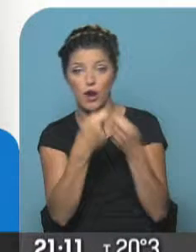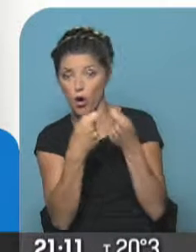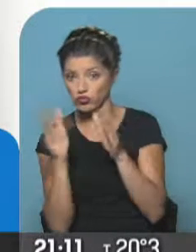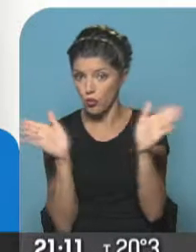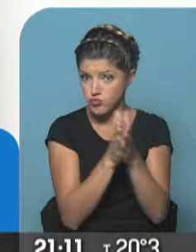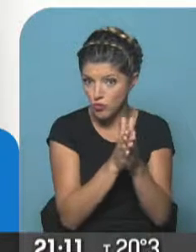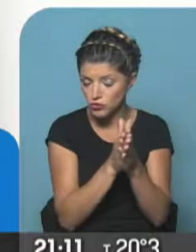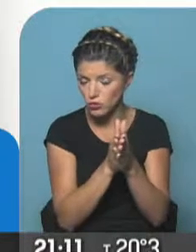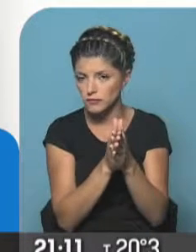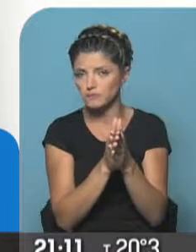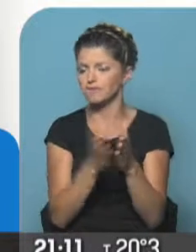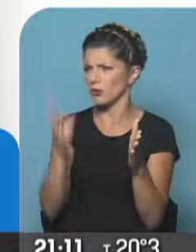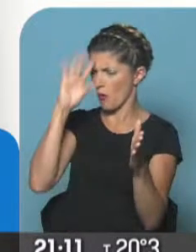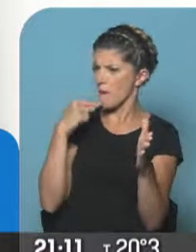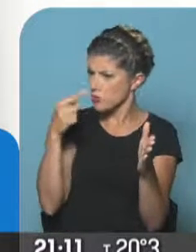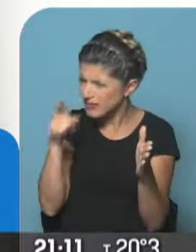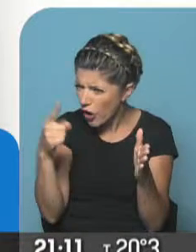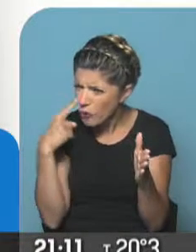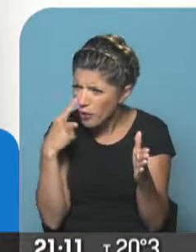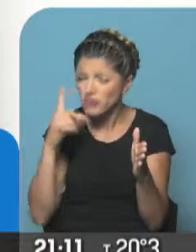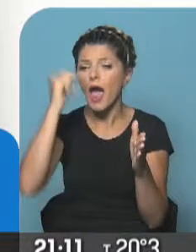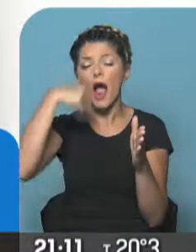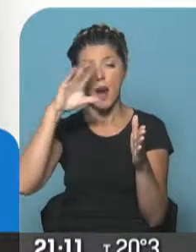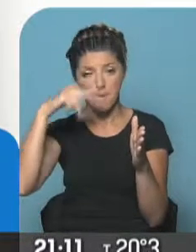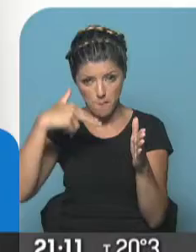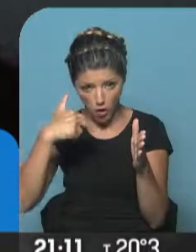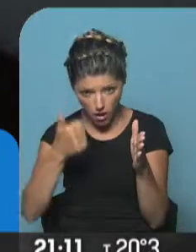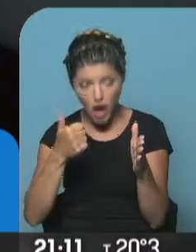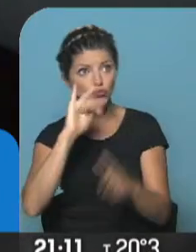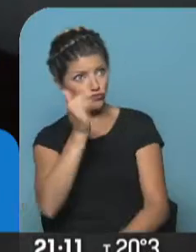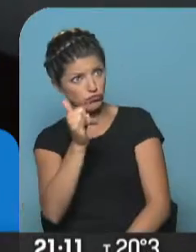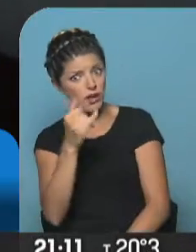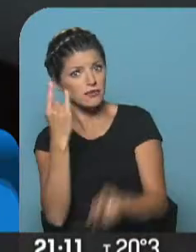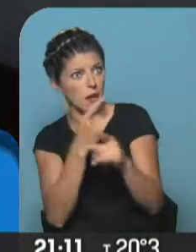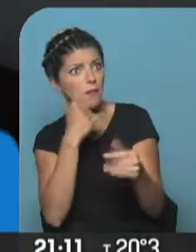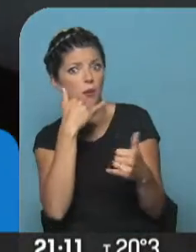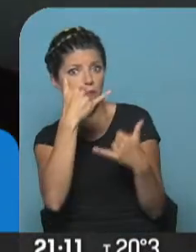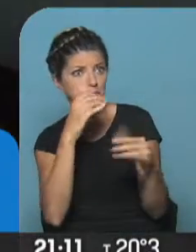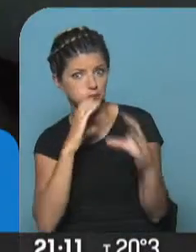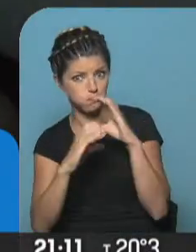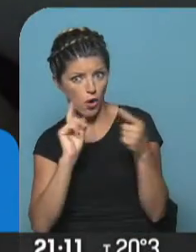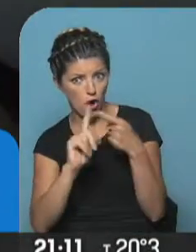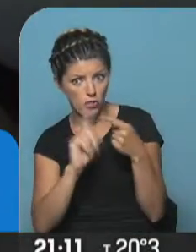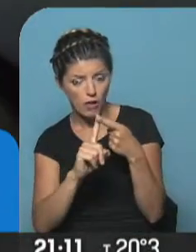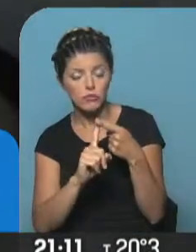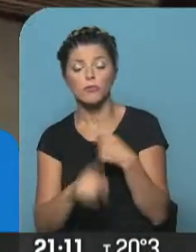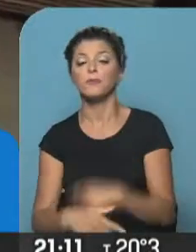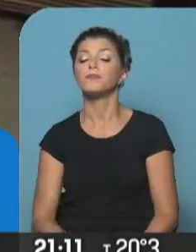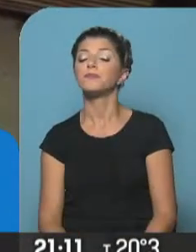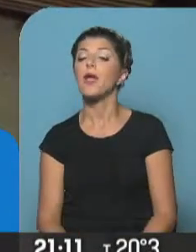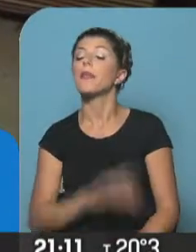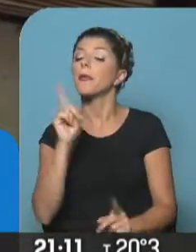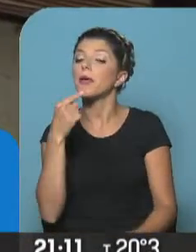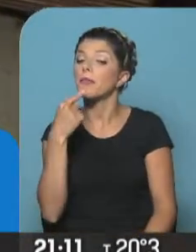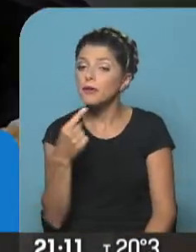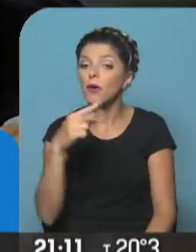preguntaron si conocía a núñez carmona dijo que sí y que hablaba por teléfono con él dijo además que era el nexo entre